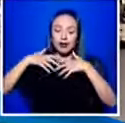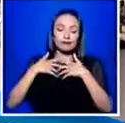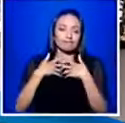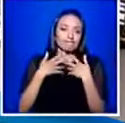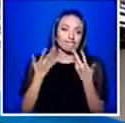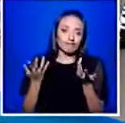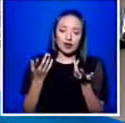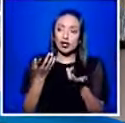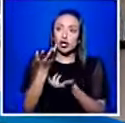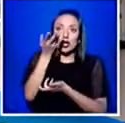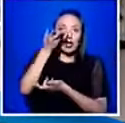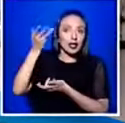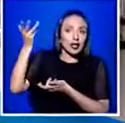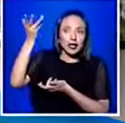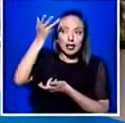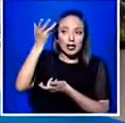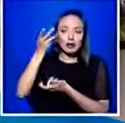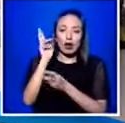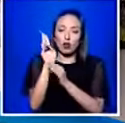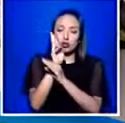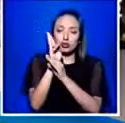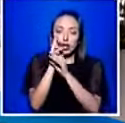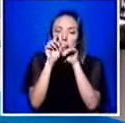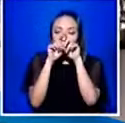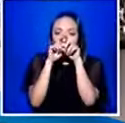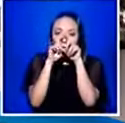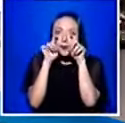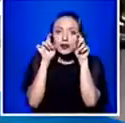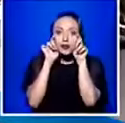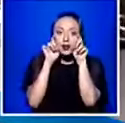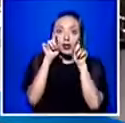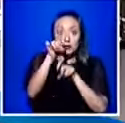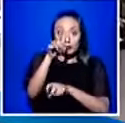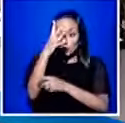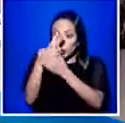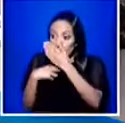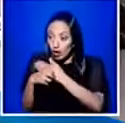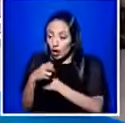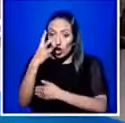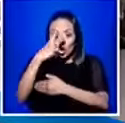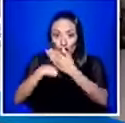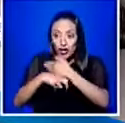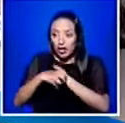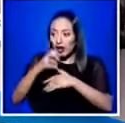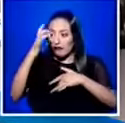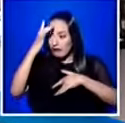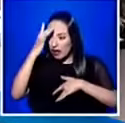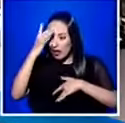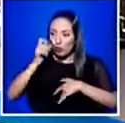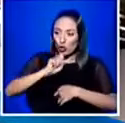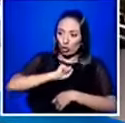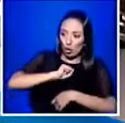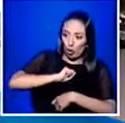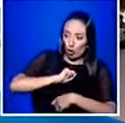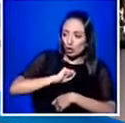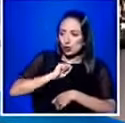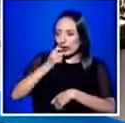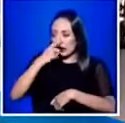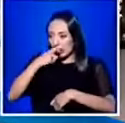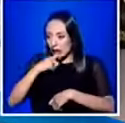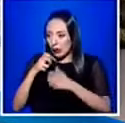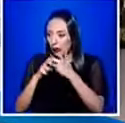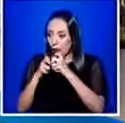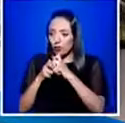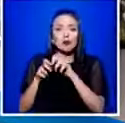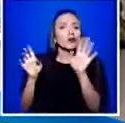favor, tener cuidado, sobre todo, utilizar siempre mascarilla. Y si su hijo o hija está con problemas respiratorios, con síntomas